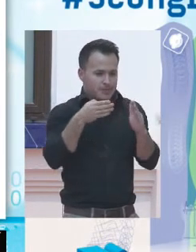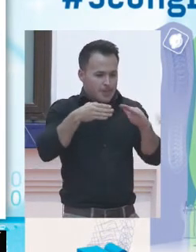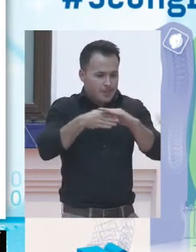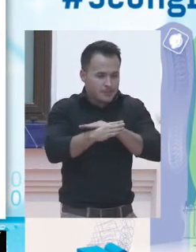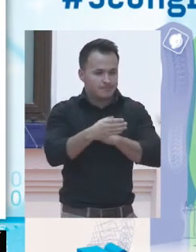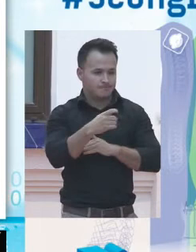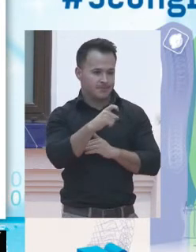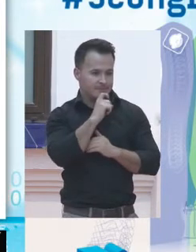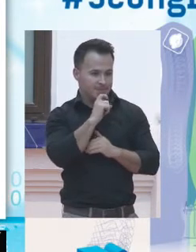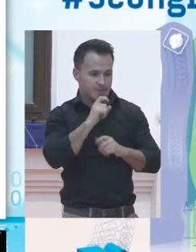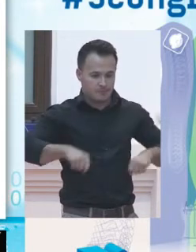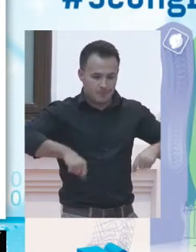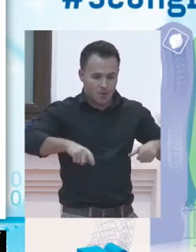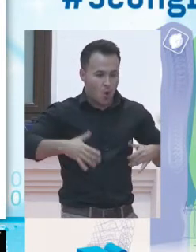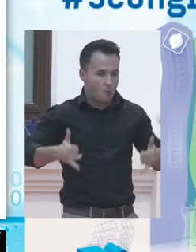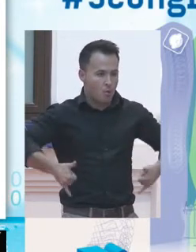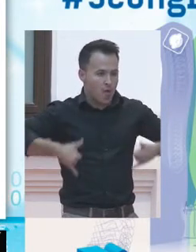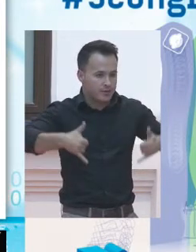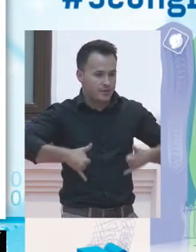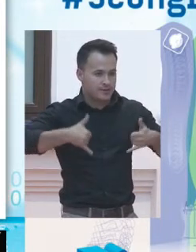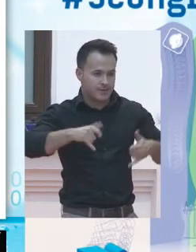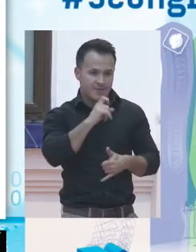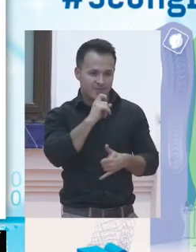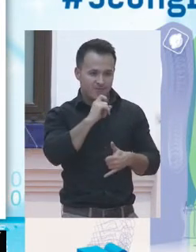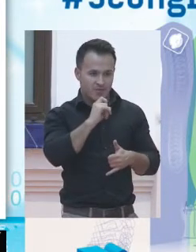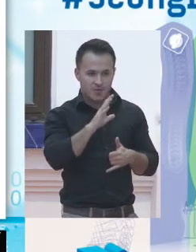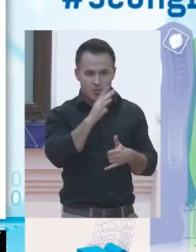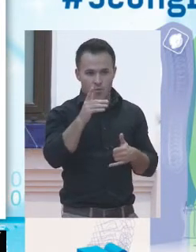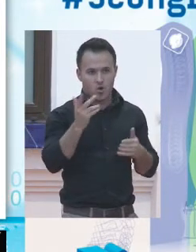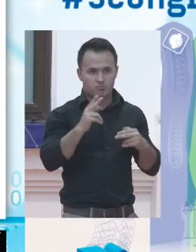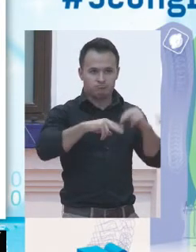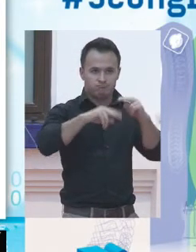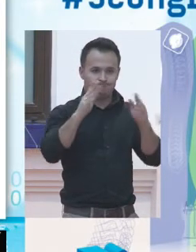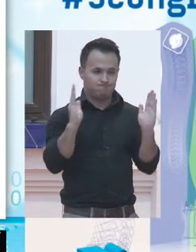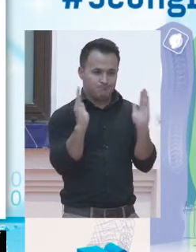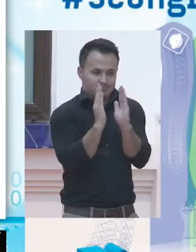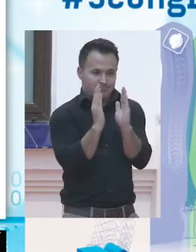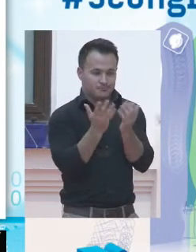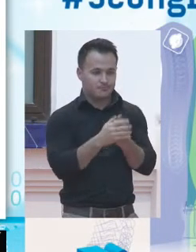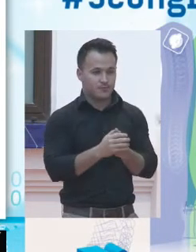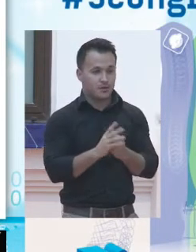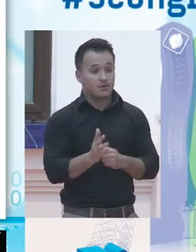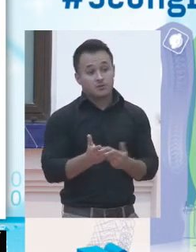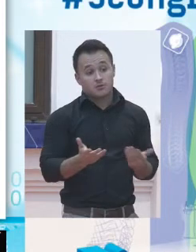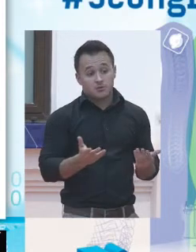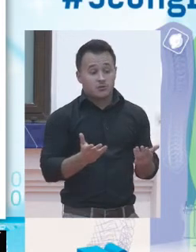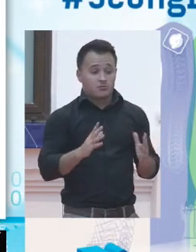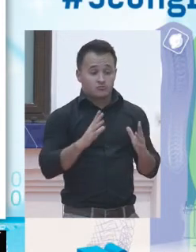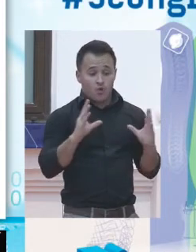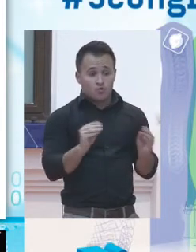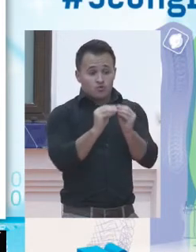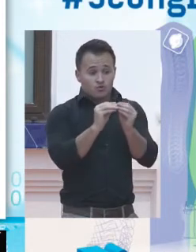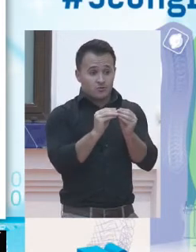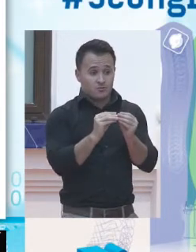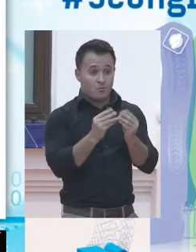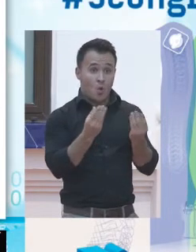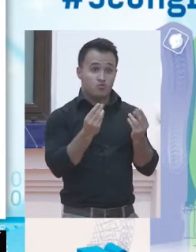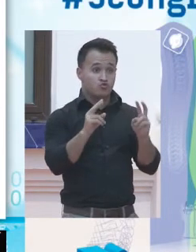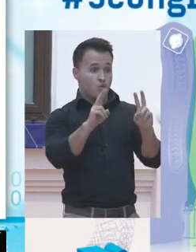necesitaban apoyarse con muletas o ir en sillas de ruedas ya no podían pasar. Y la conclusión fue que con tanta